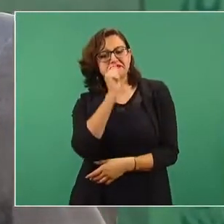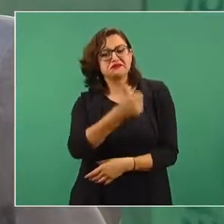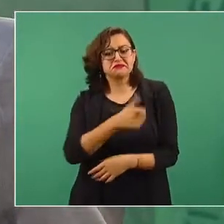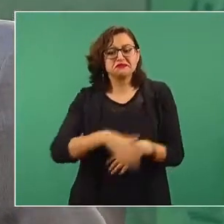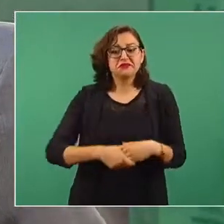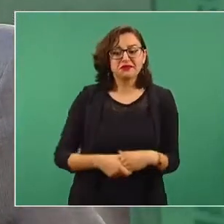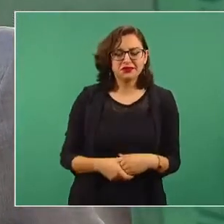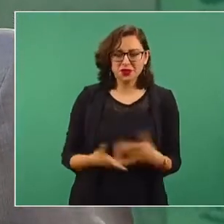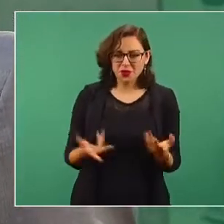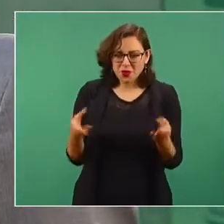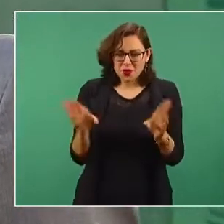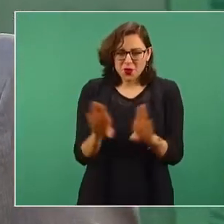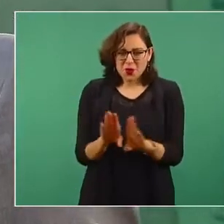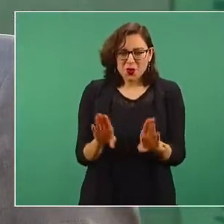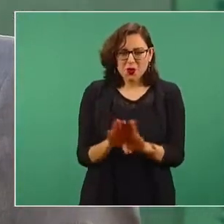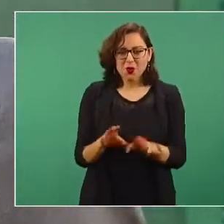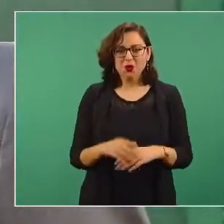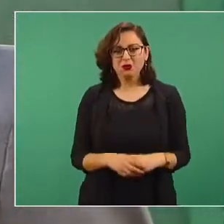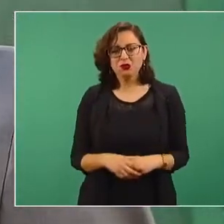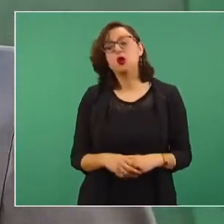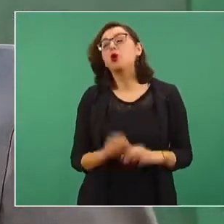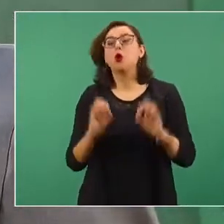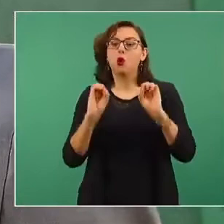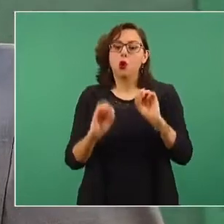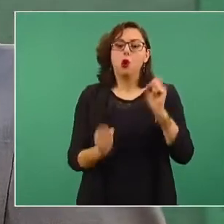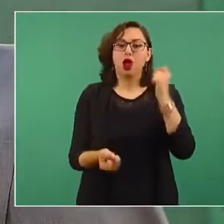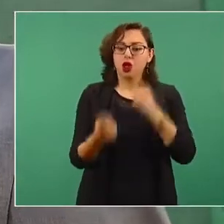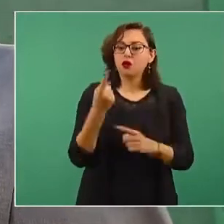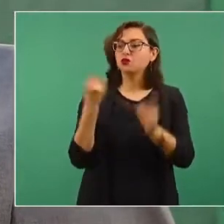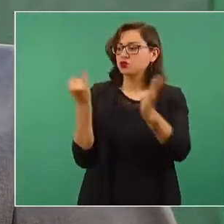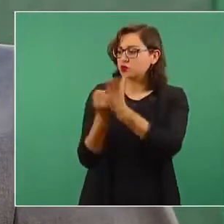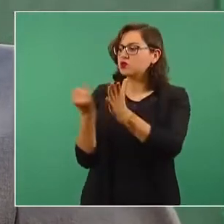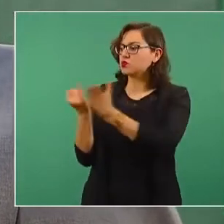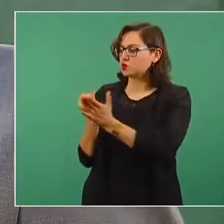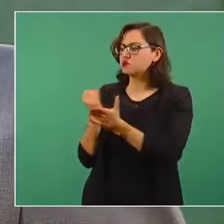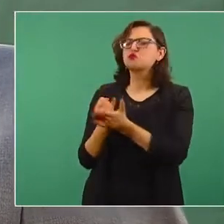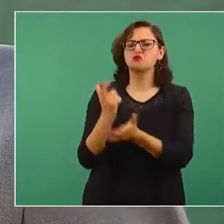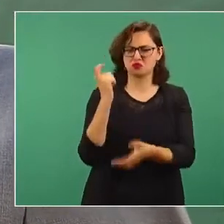impuestos, se les devolvía.